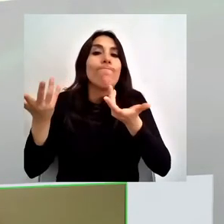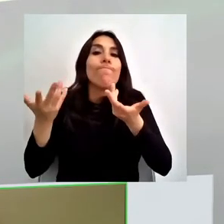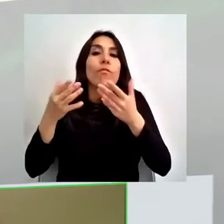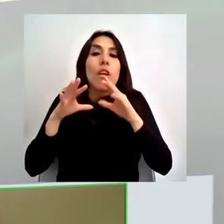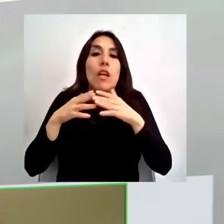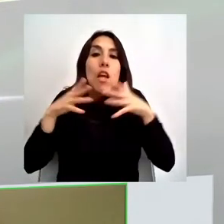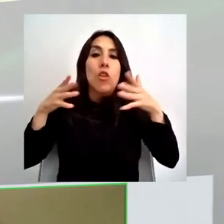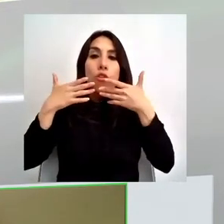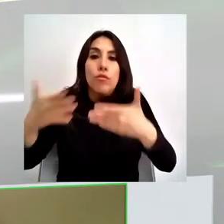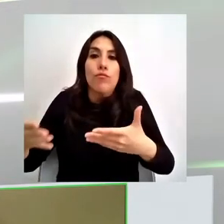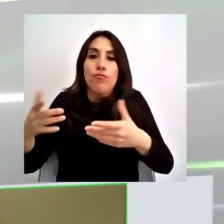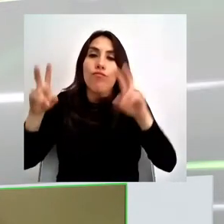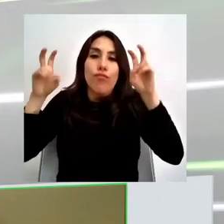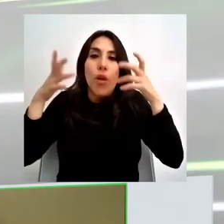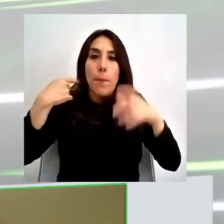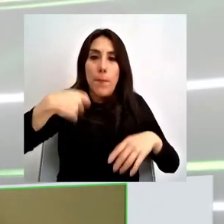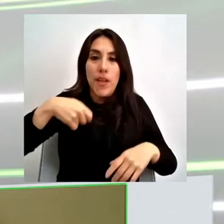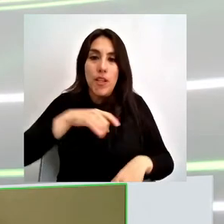años